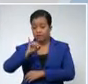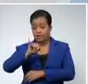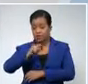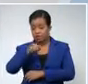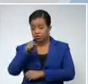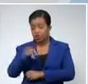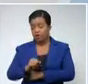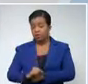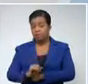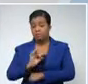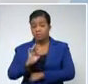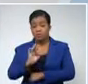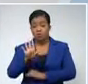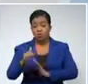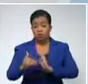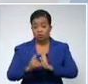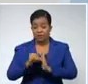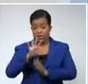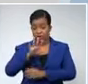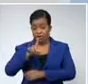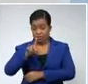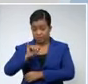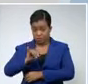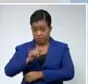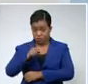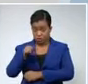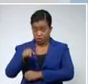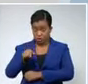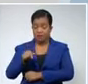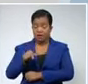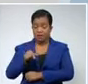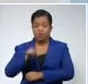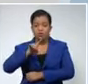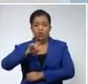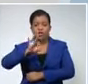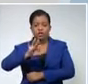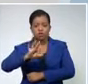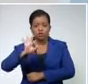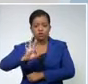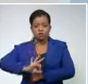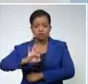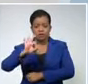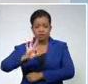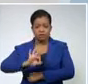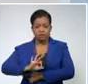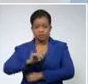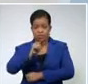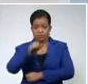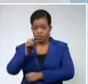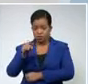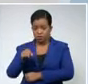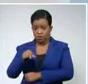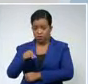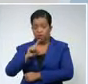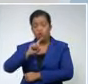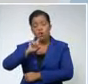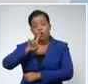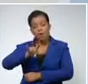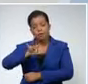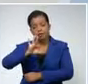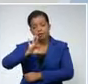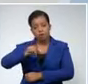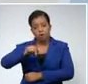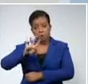estos 4.516, el 98%, el 98,4%, que es